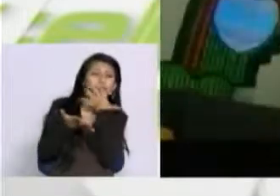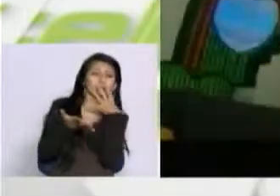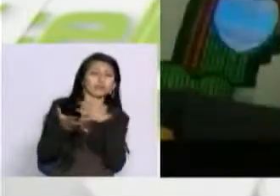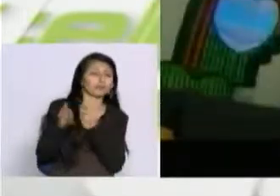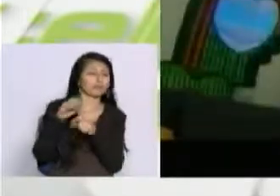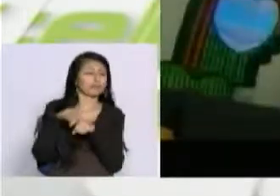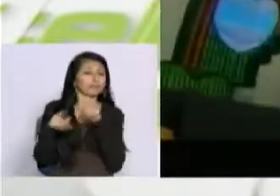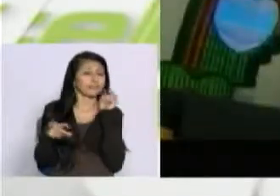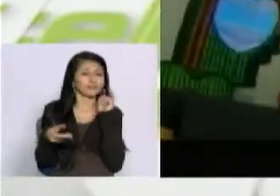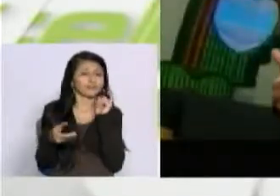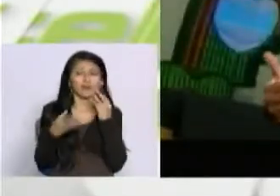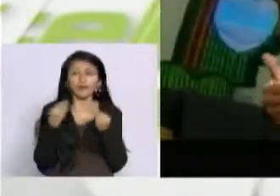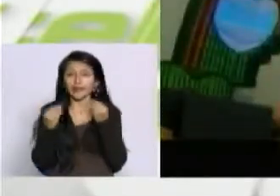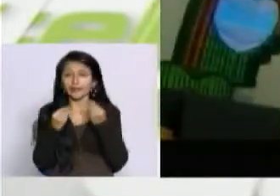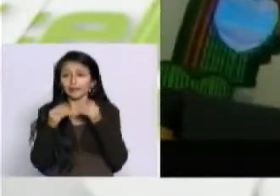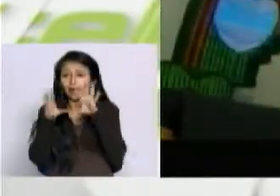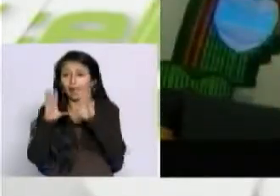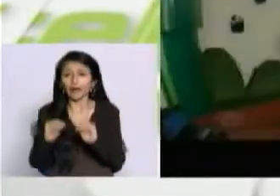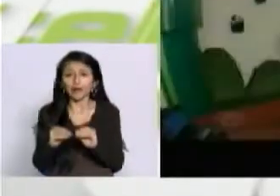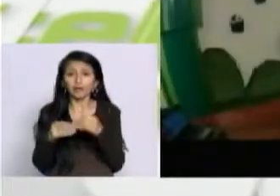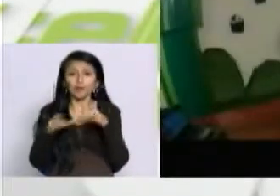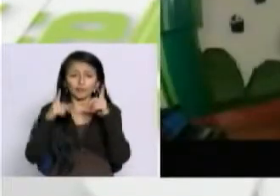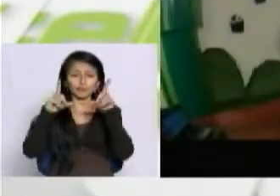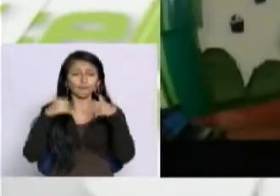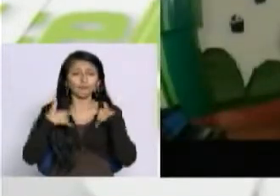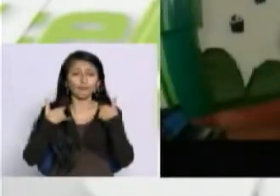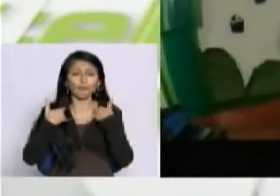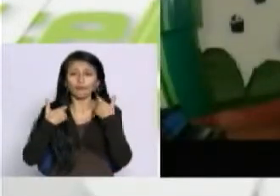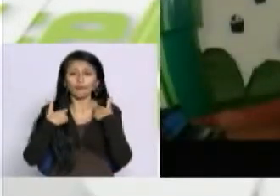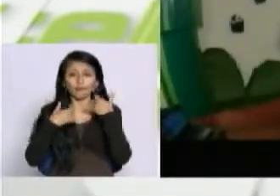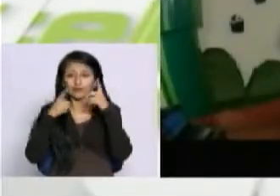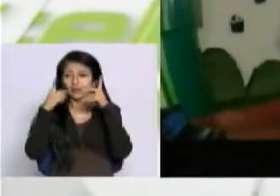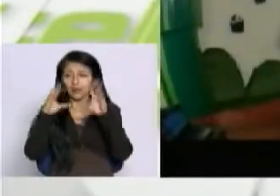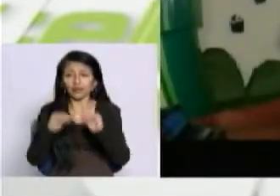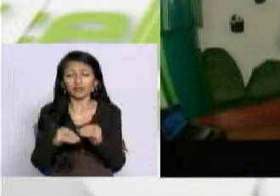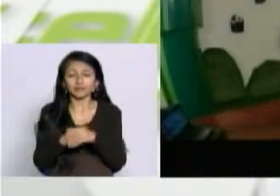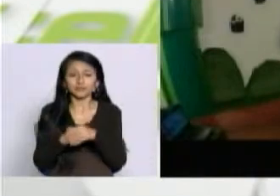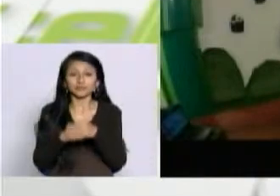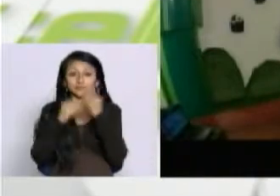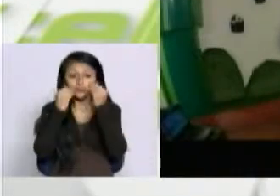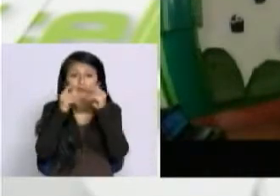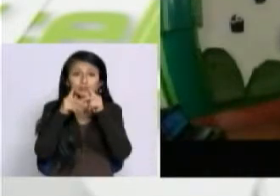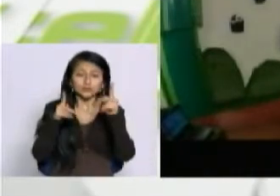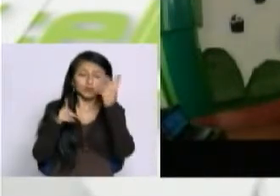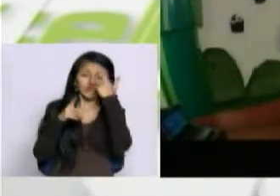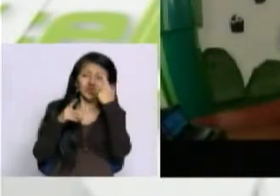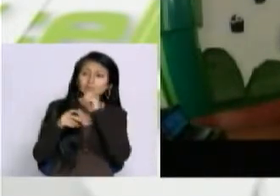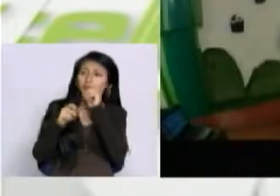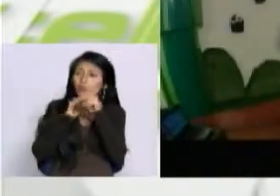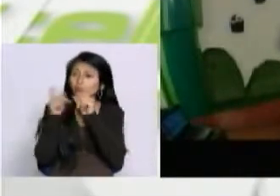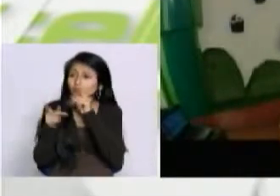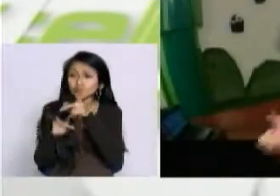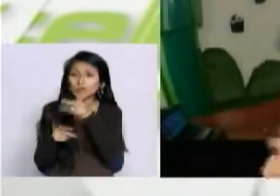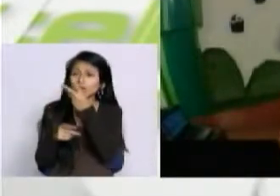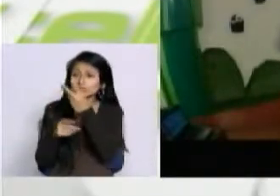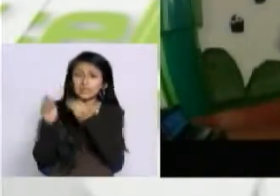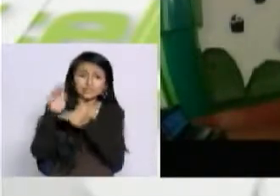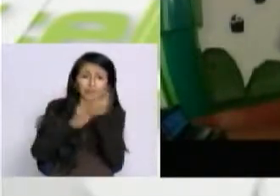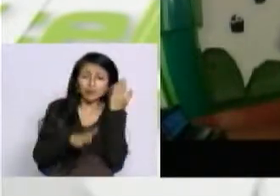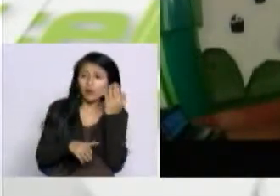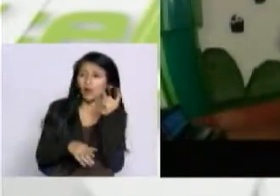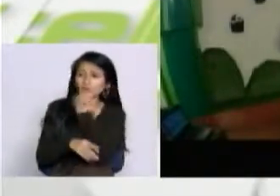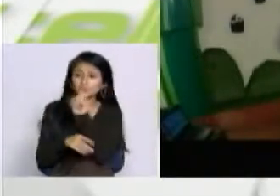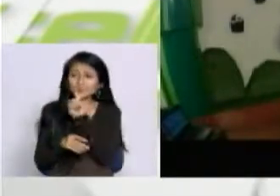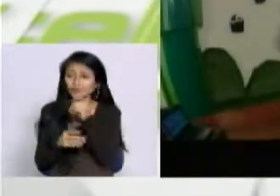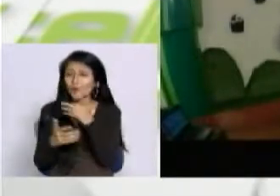Y por ese lado también lo manejamos en redes sociales. Mucha gente nos escribió, nos decía, no se pueden ir los tres son